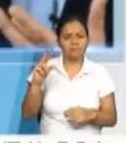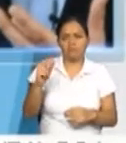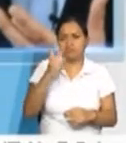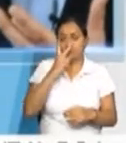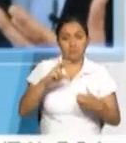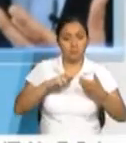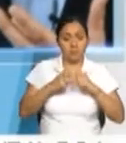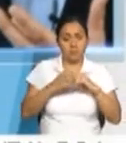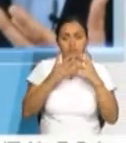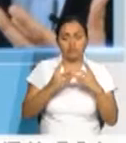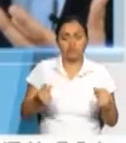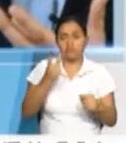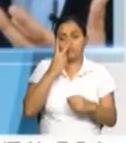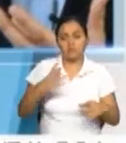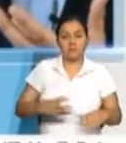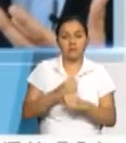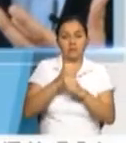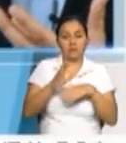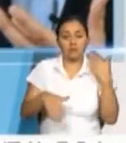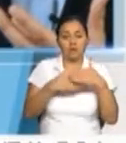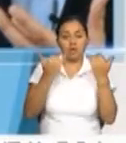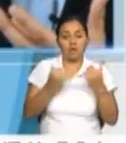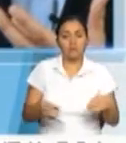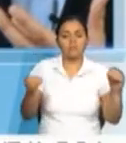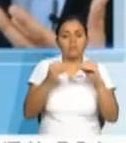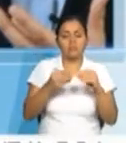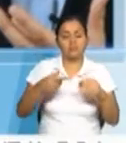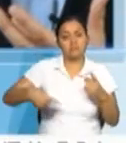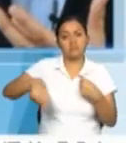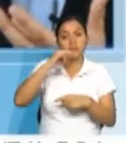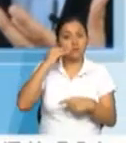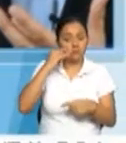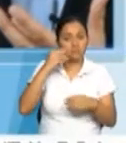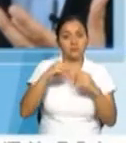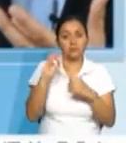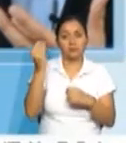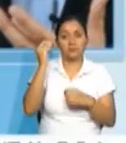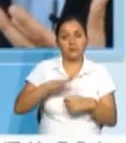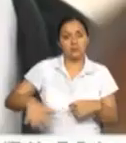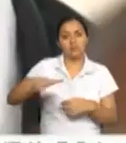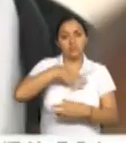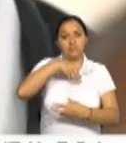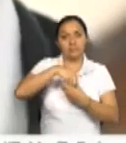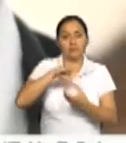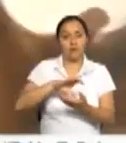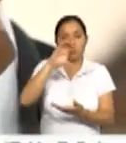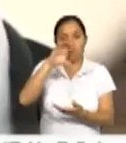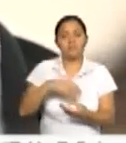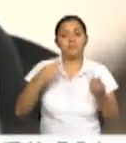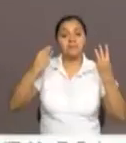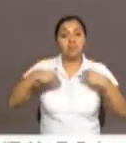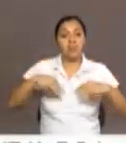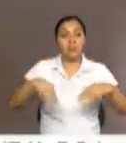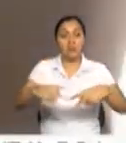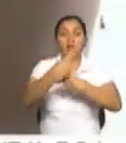que violentan la seguridad de nuestros niños y jóvenes en las unidades educativas. Los mecanismos de prevención